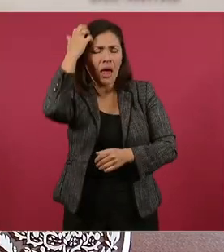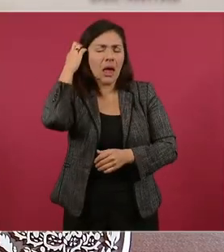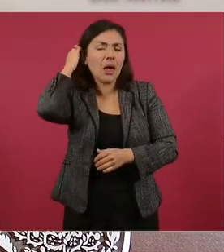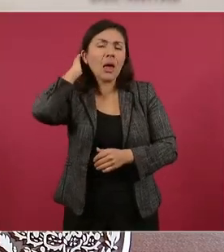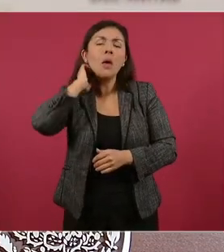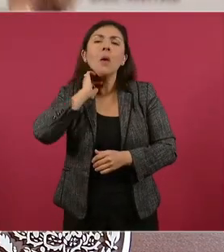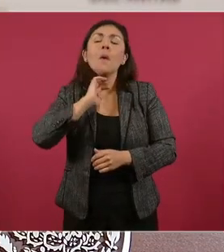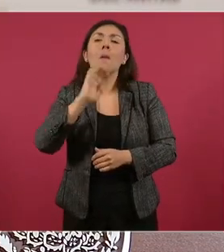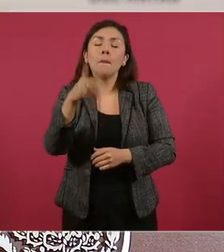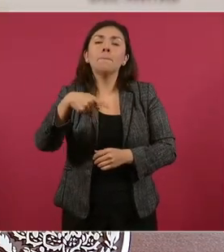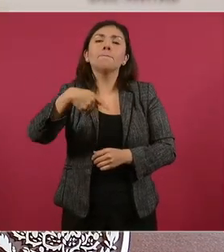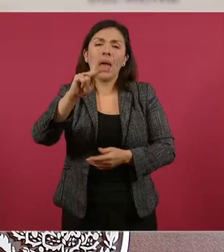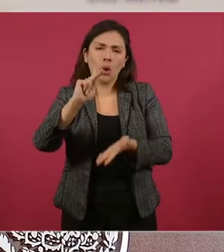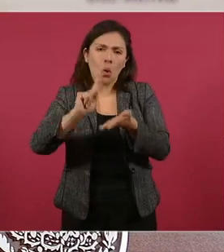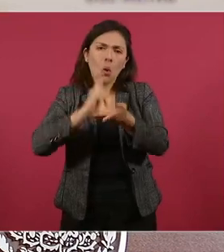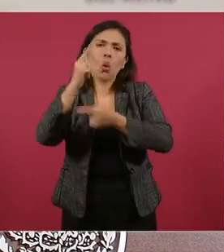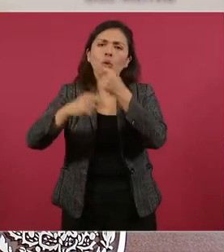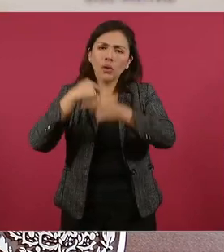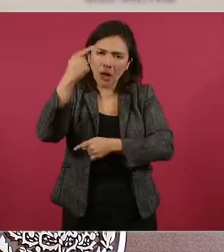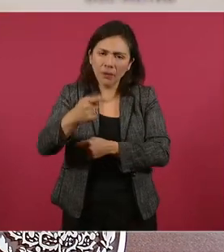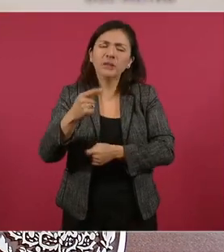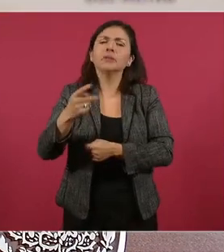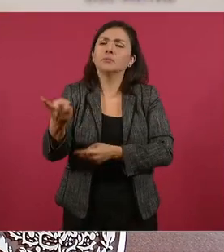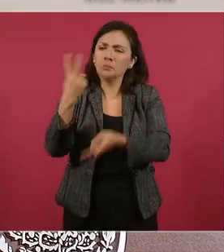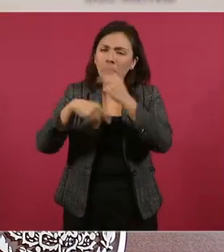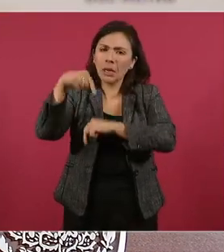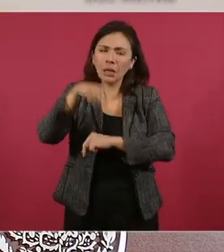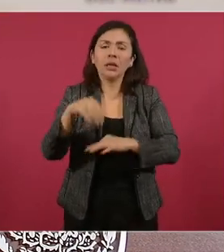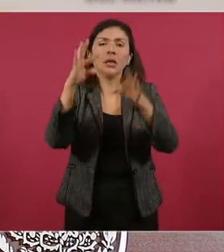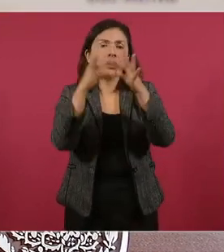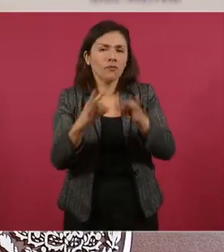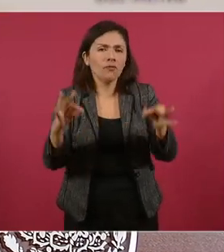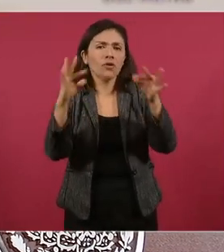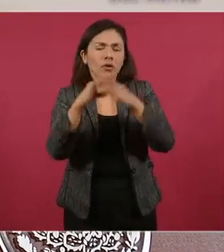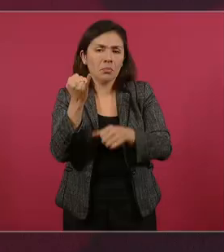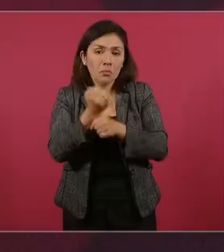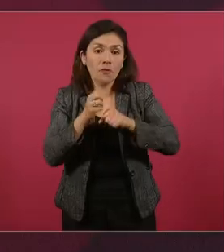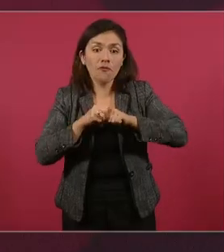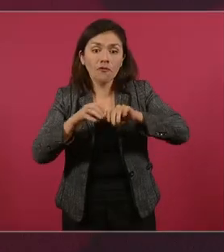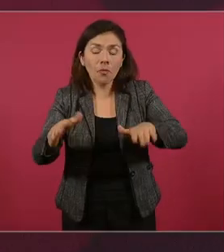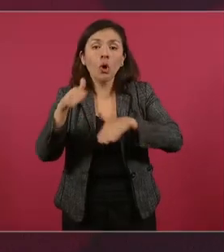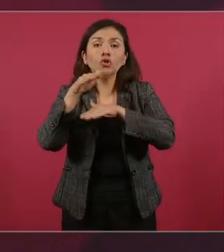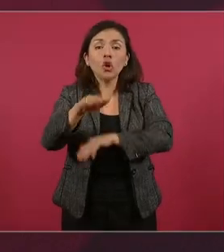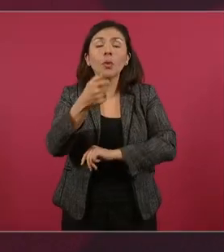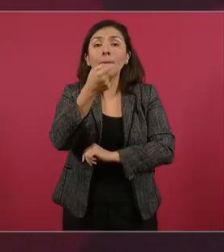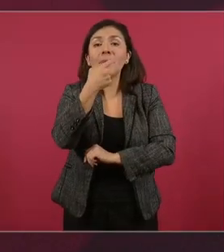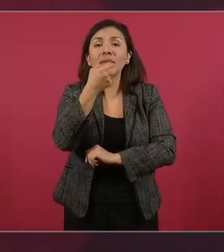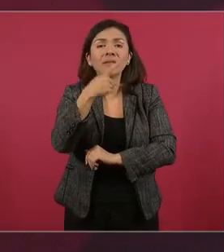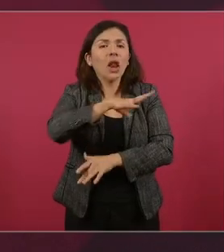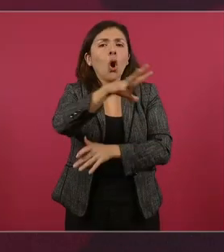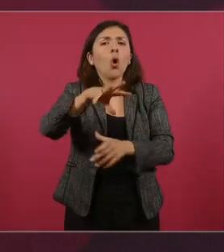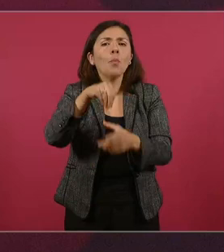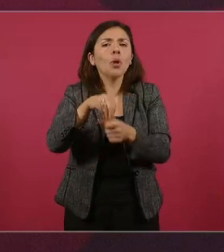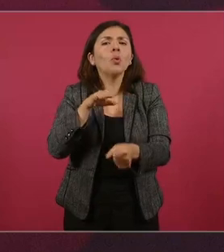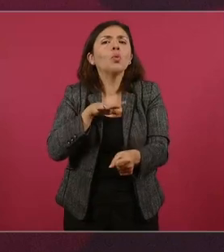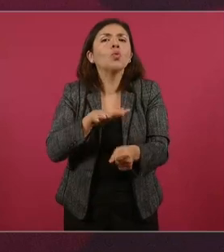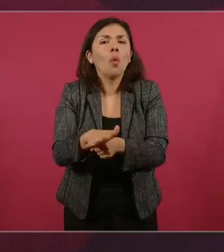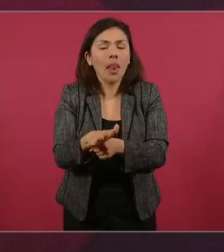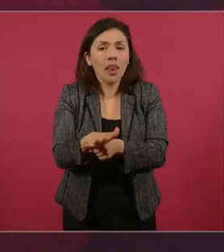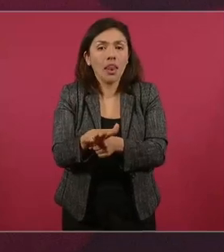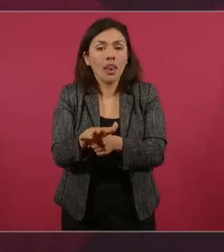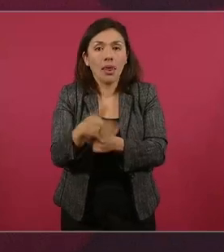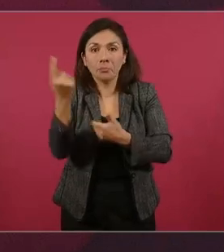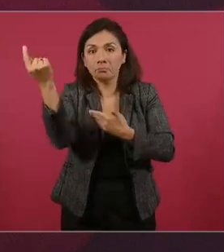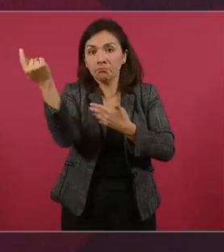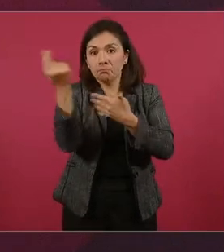pero vuelven a informarles sobre las medicinas en general